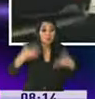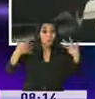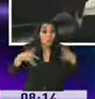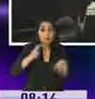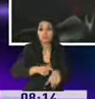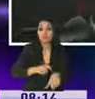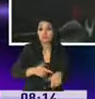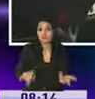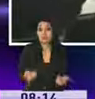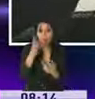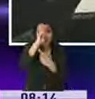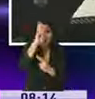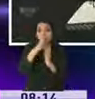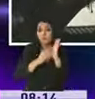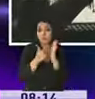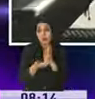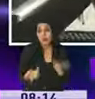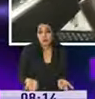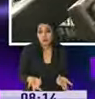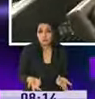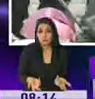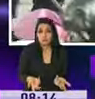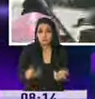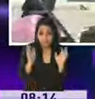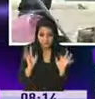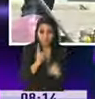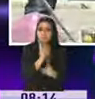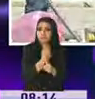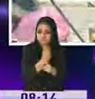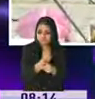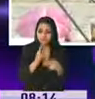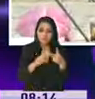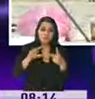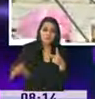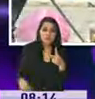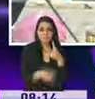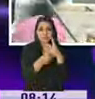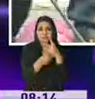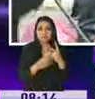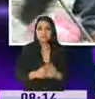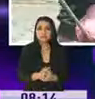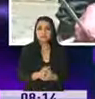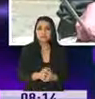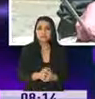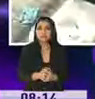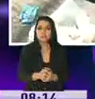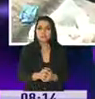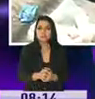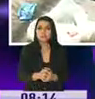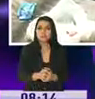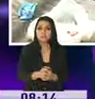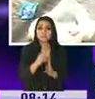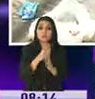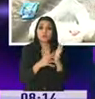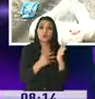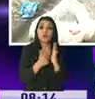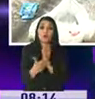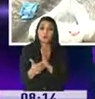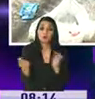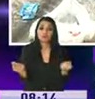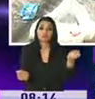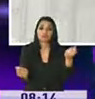la gana. Esa es la verdad. A eso hay que agravarle que lamentablemente los horarios en los